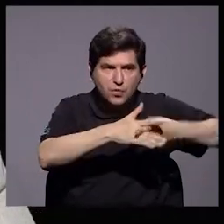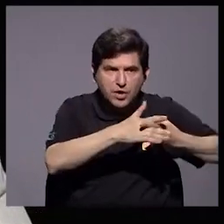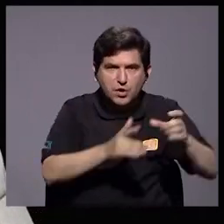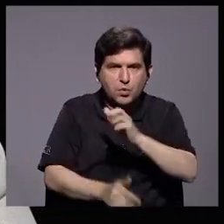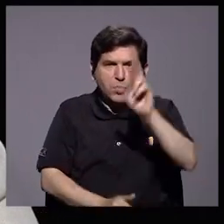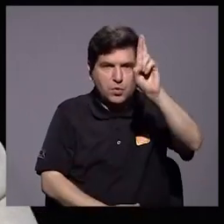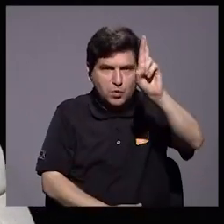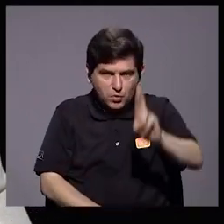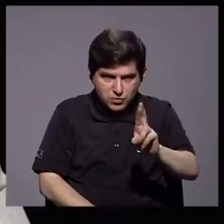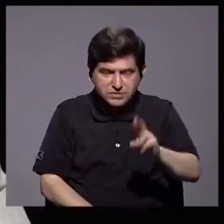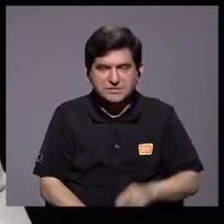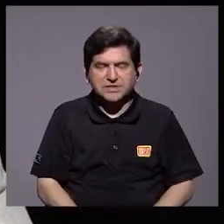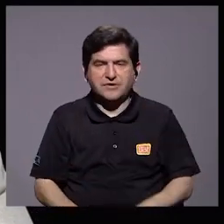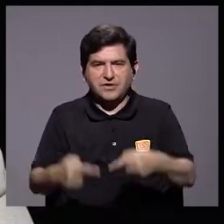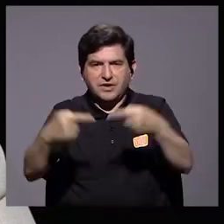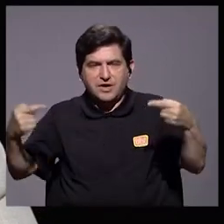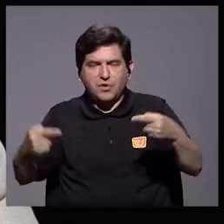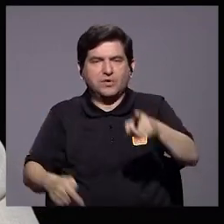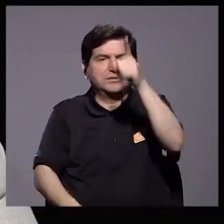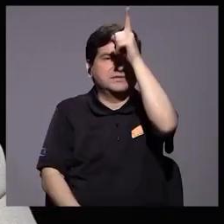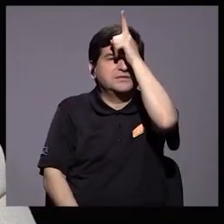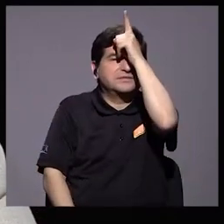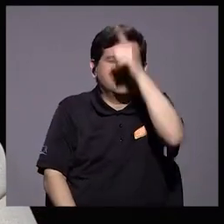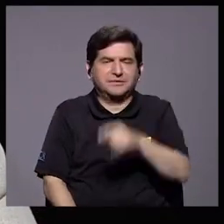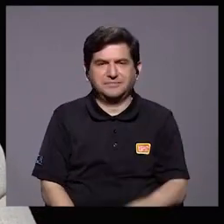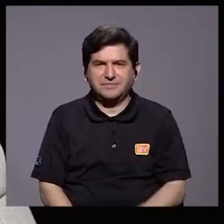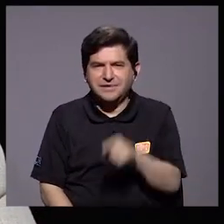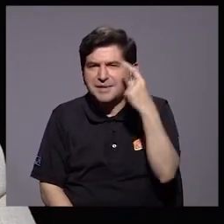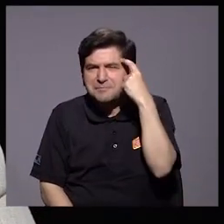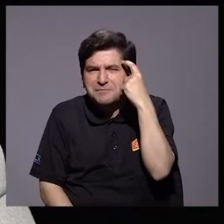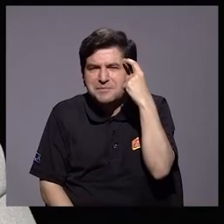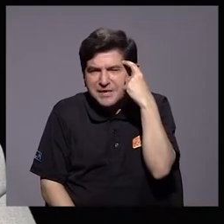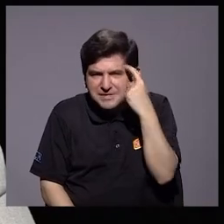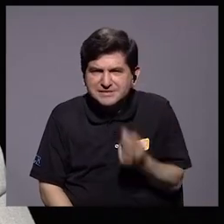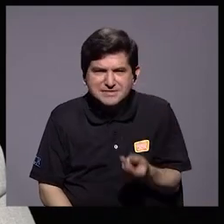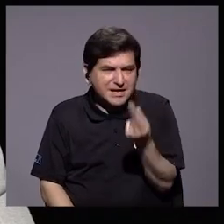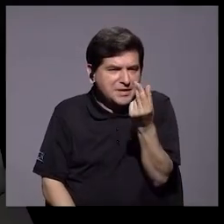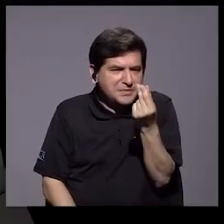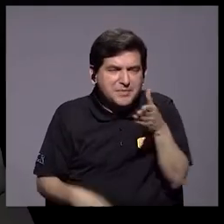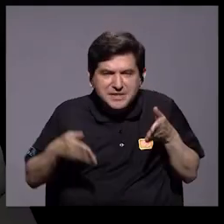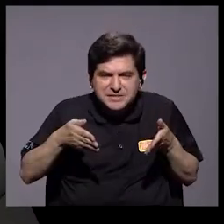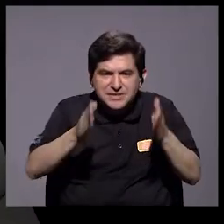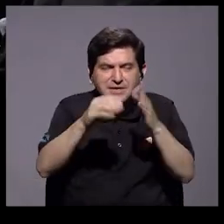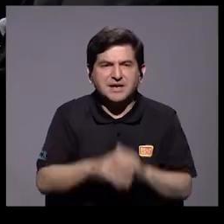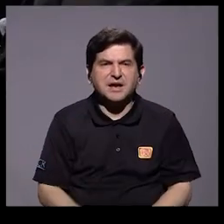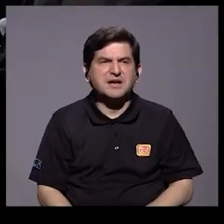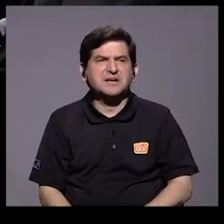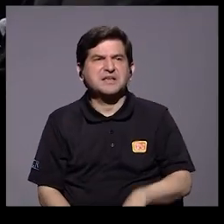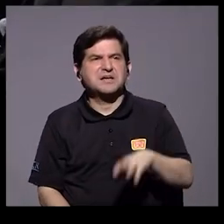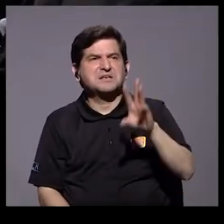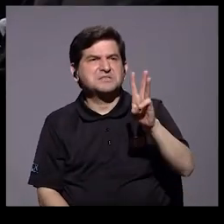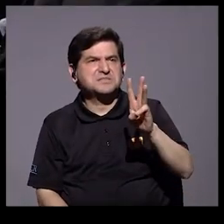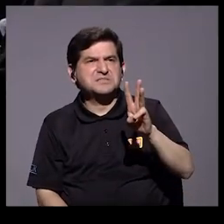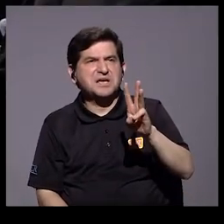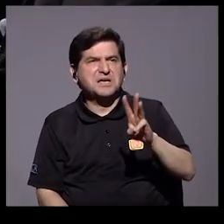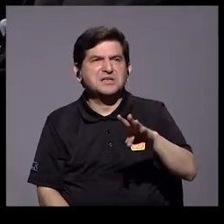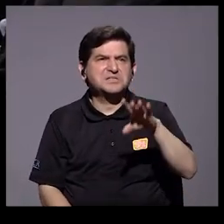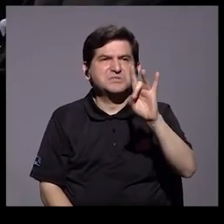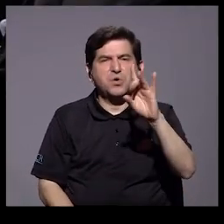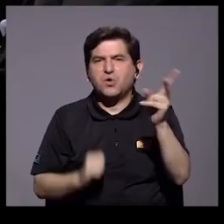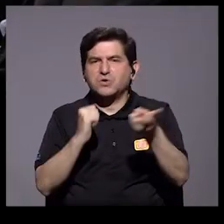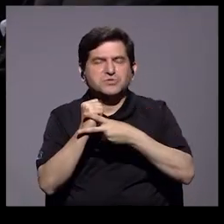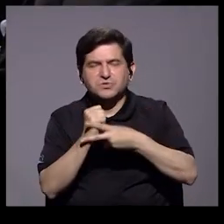costa rica alemania se imagina el precio en el en la calle 678